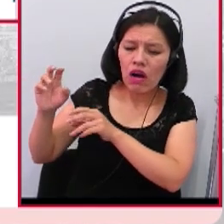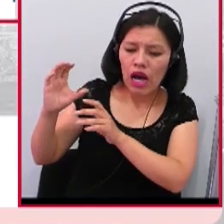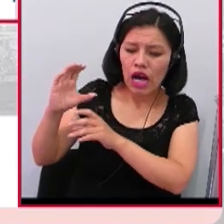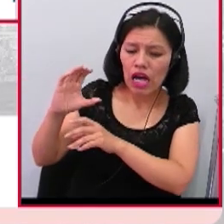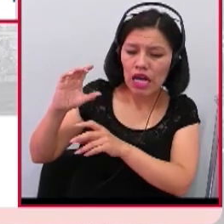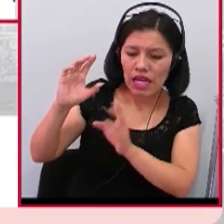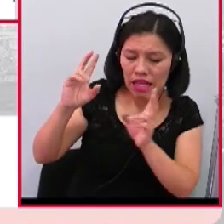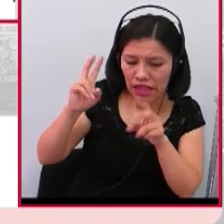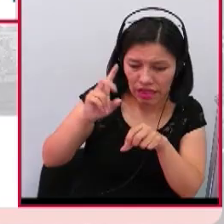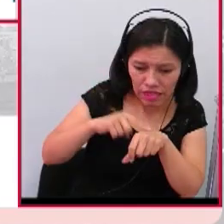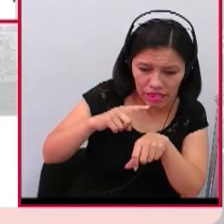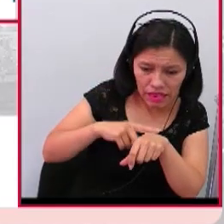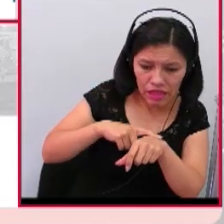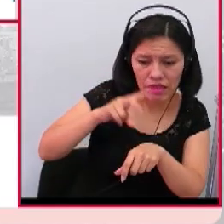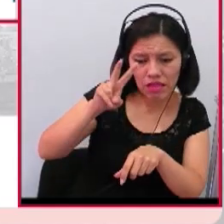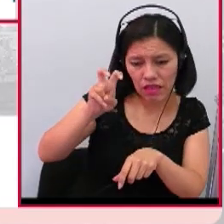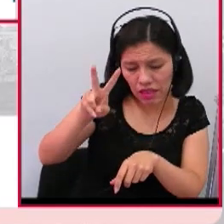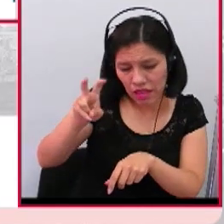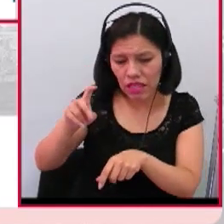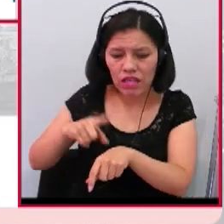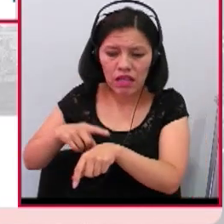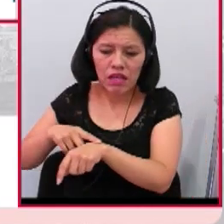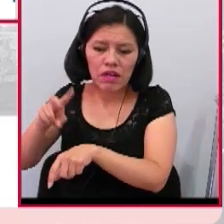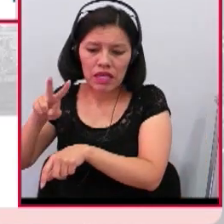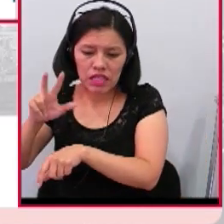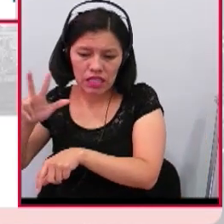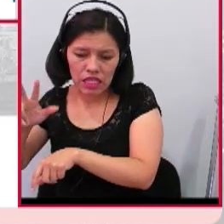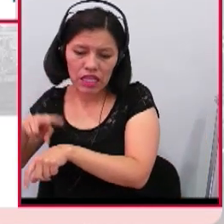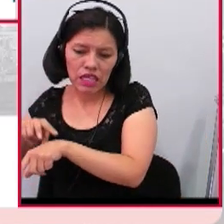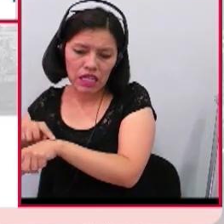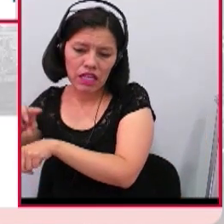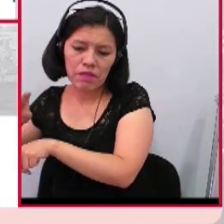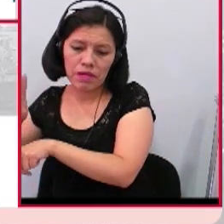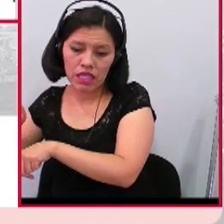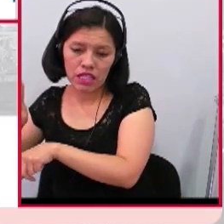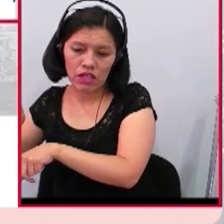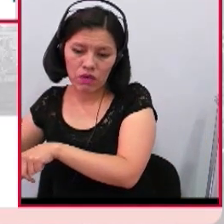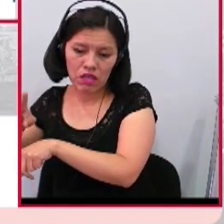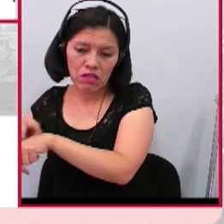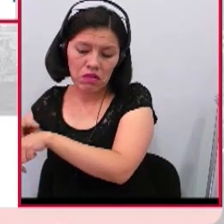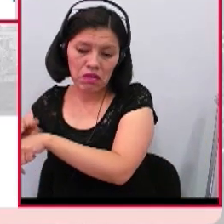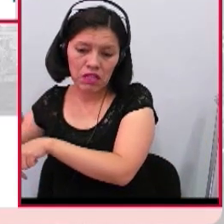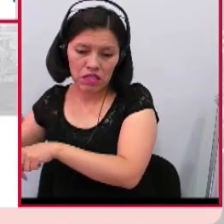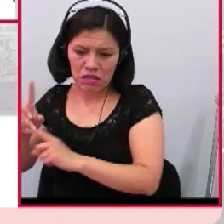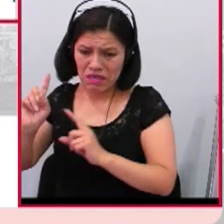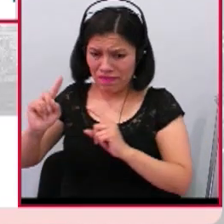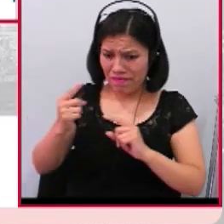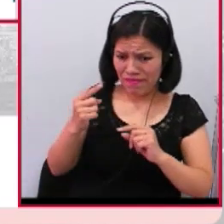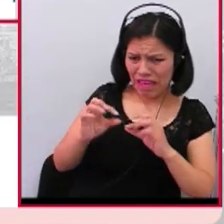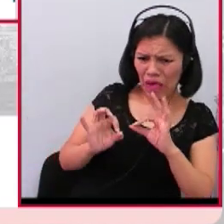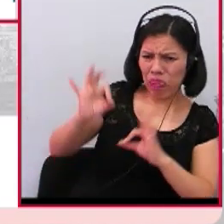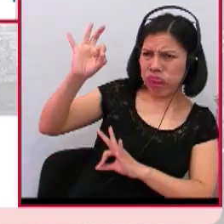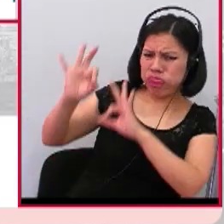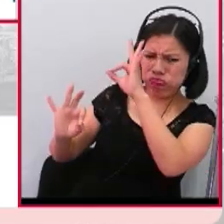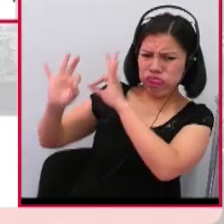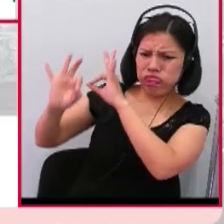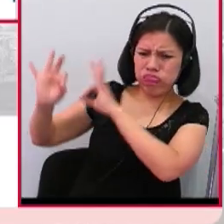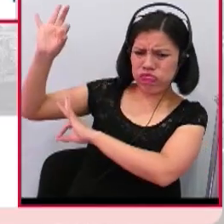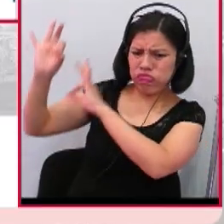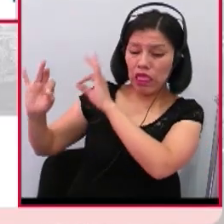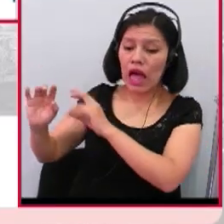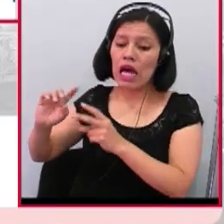controlarlo. Y en cada etapa, las diferentes etapas, estamos controlando por debajo de 1200 grados centígrados de temperatura en todo el